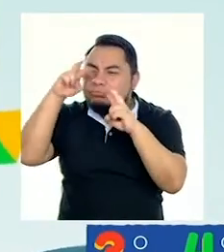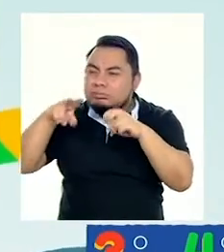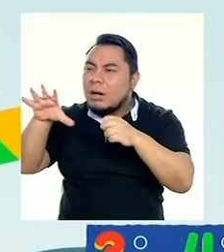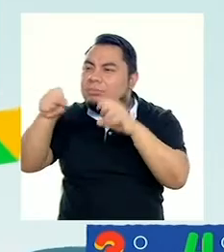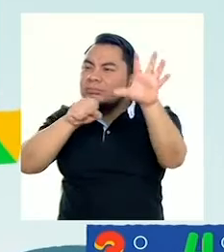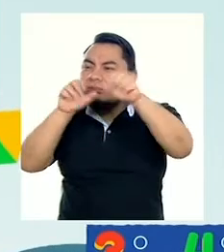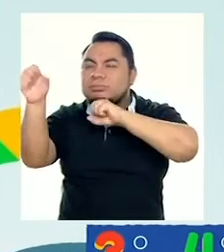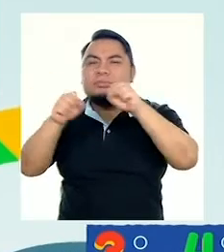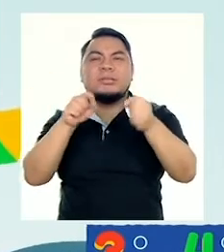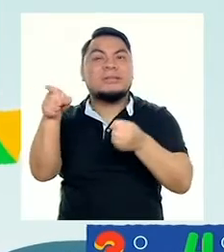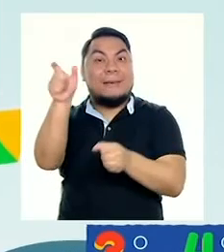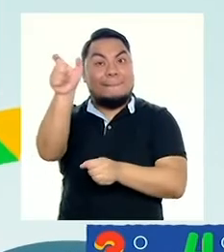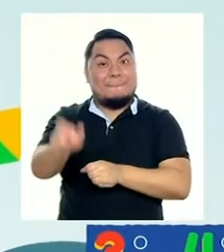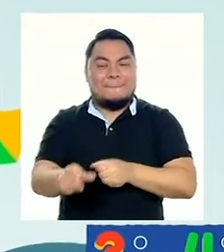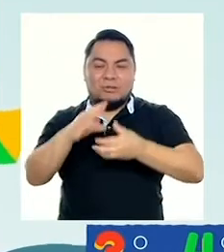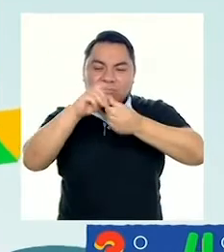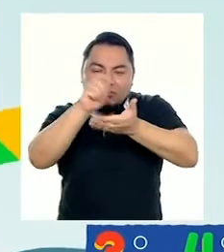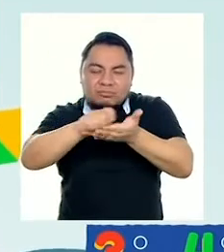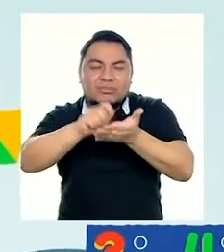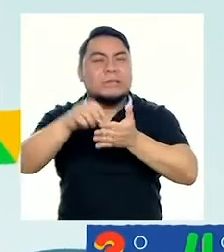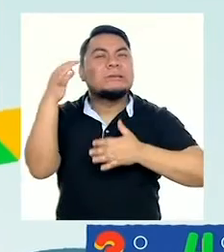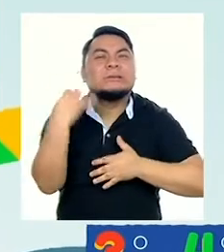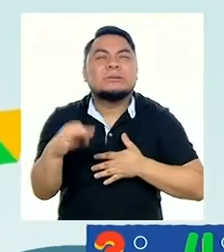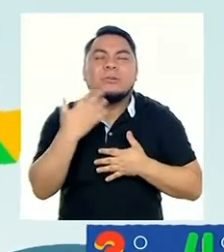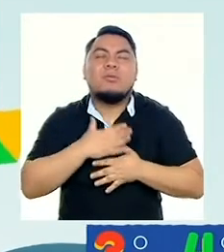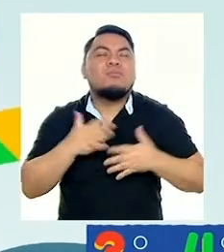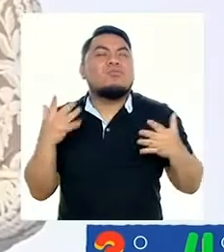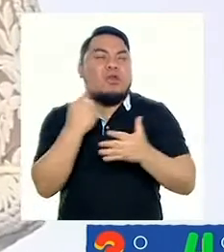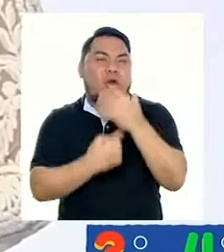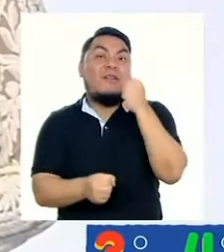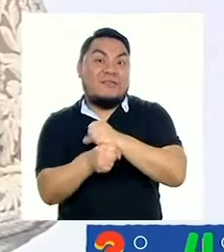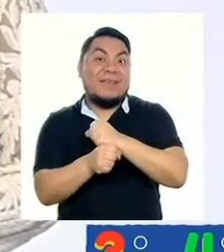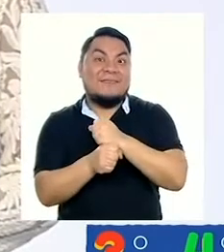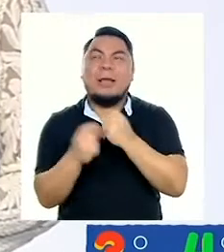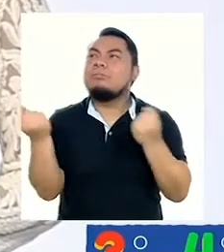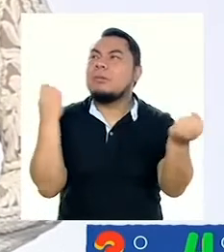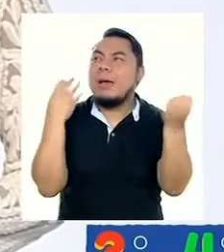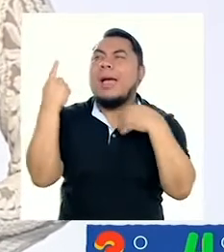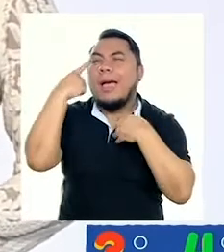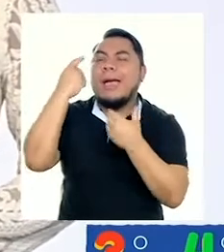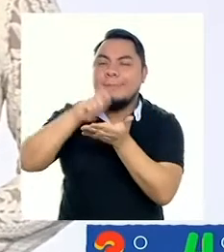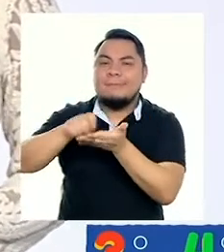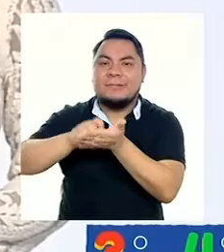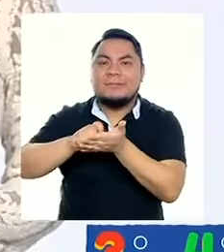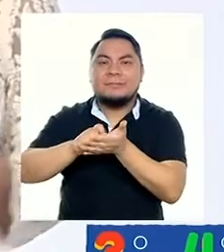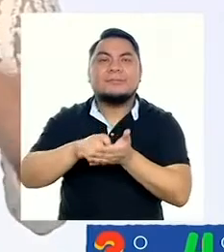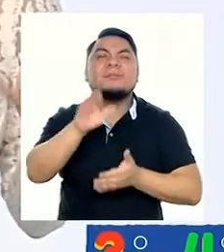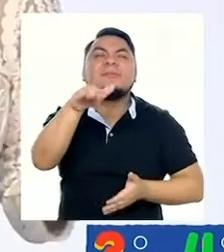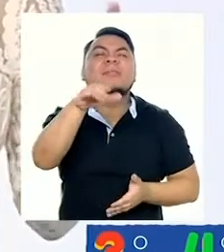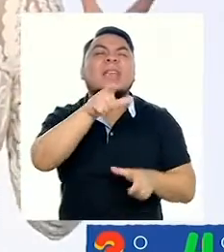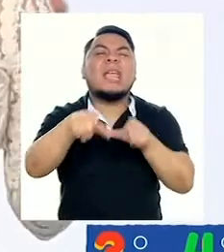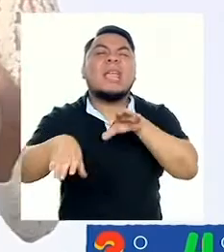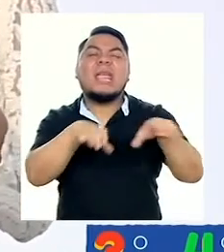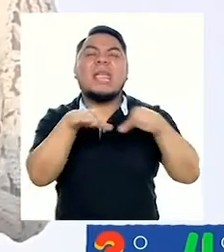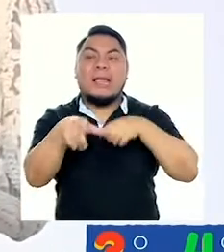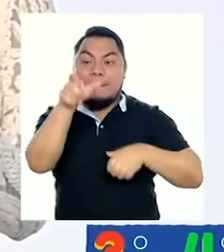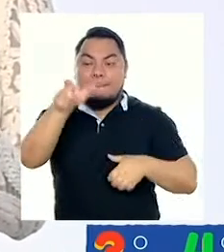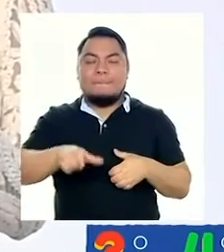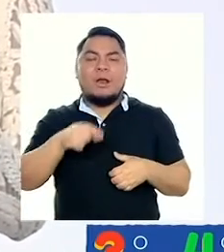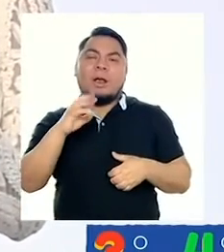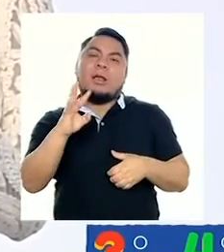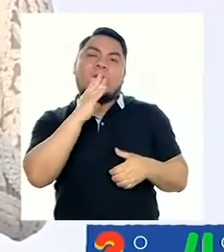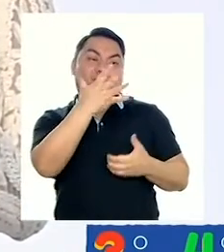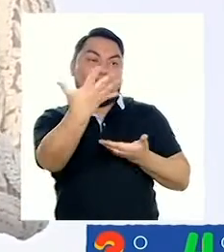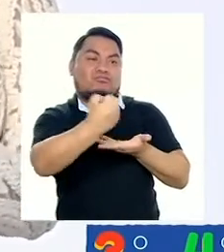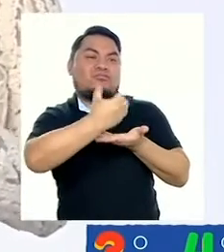persona, siempre de fuentes súper confiables. ¿Y qué hace el narrador luego de